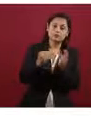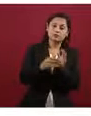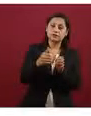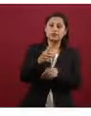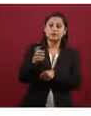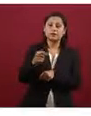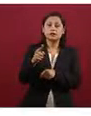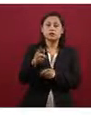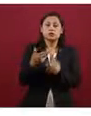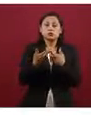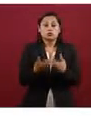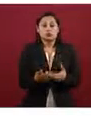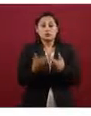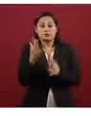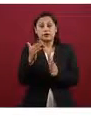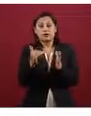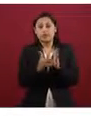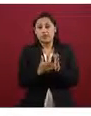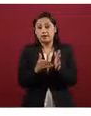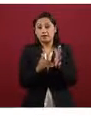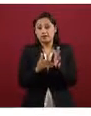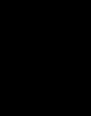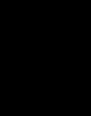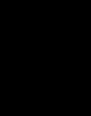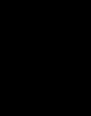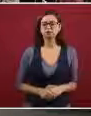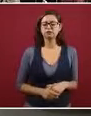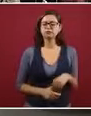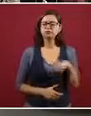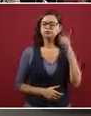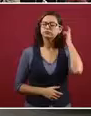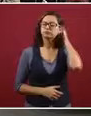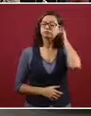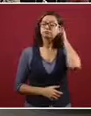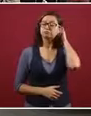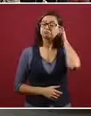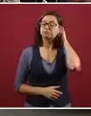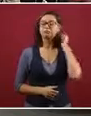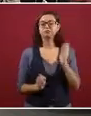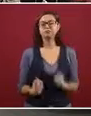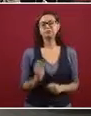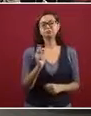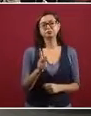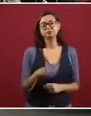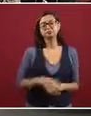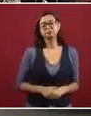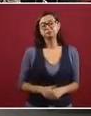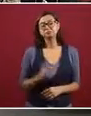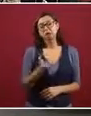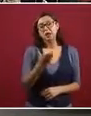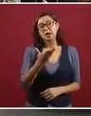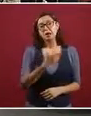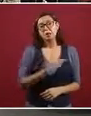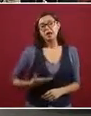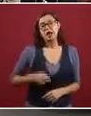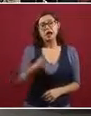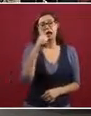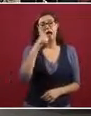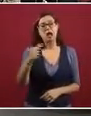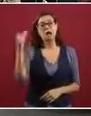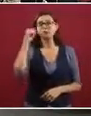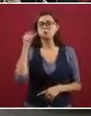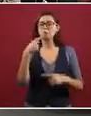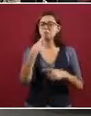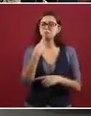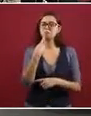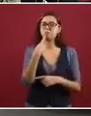sobran alrededor de 5,000 millones de pesos todavía por aplicar. Si me lo permite, ayer se hizo Trendy Tropic, una declaración de